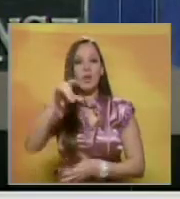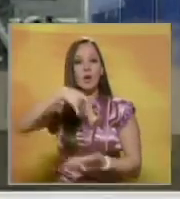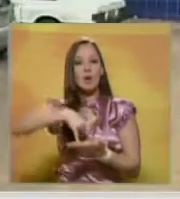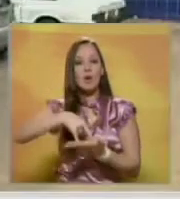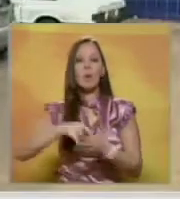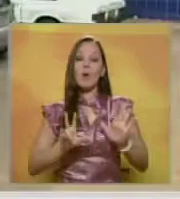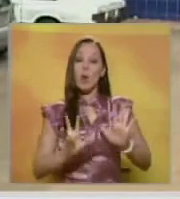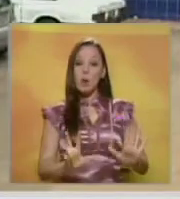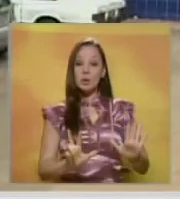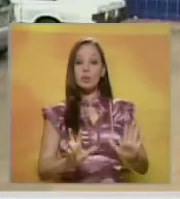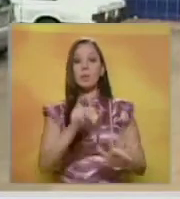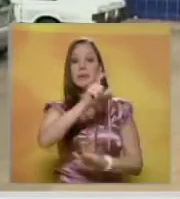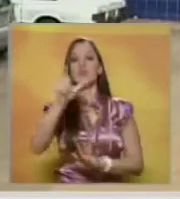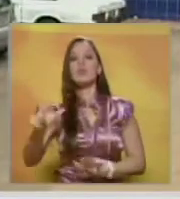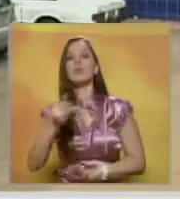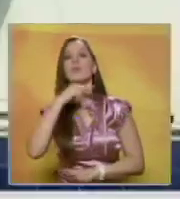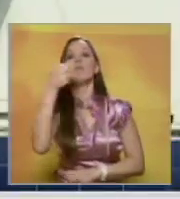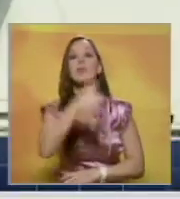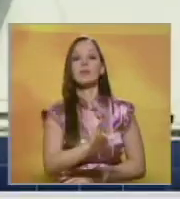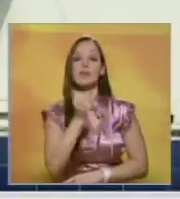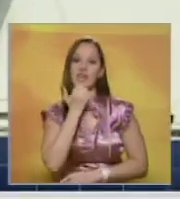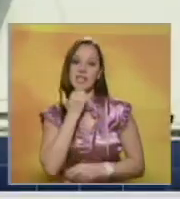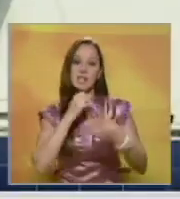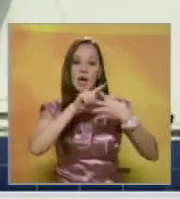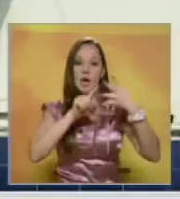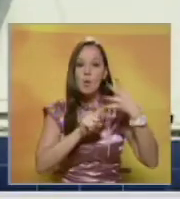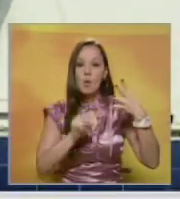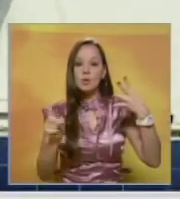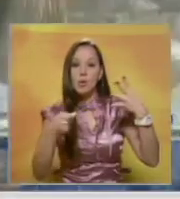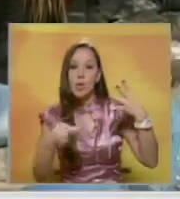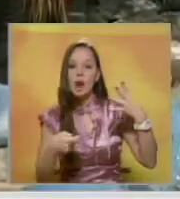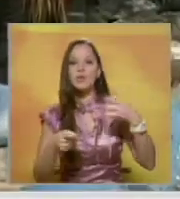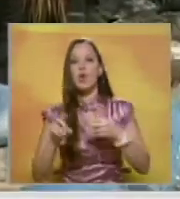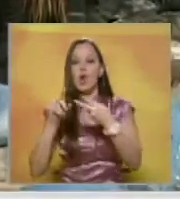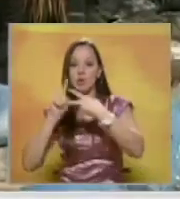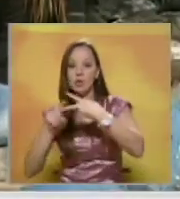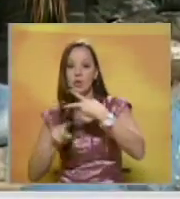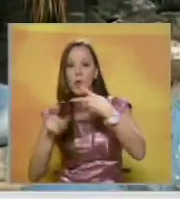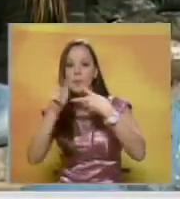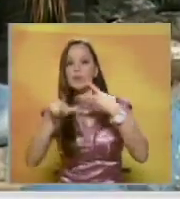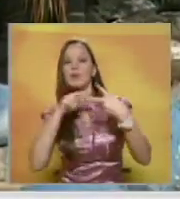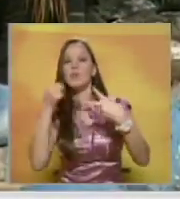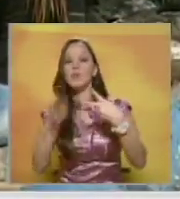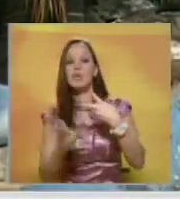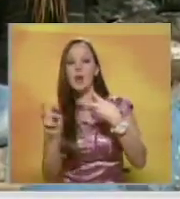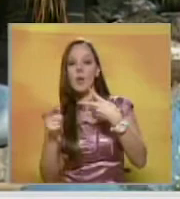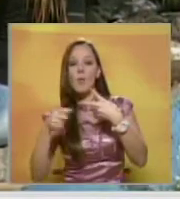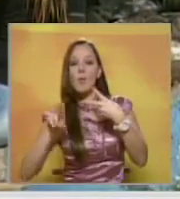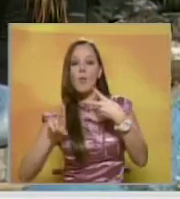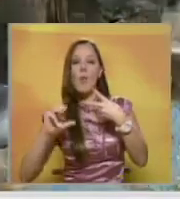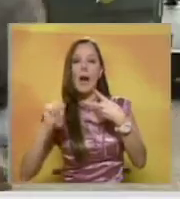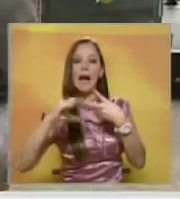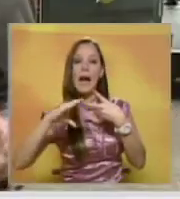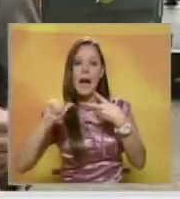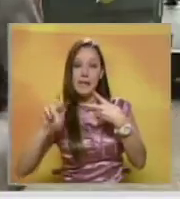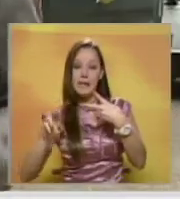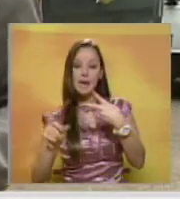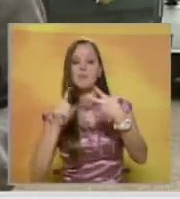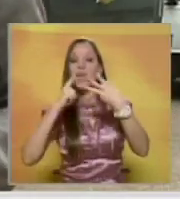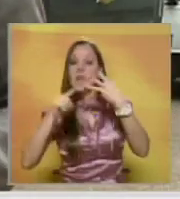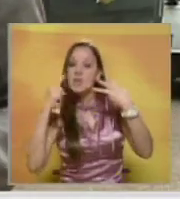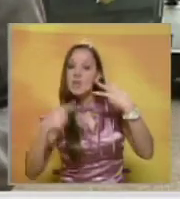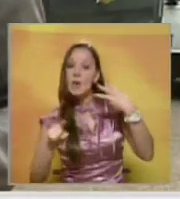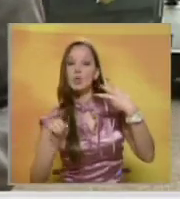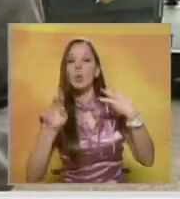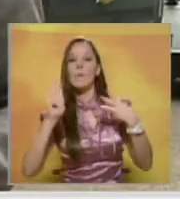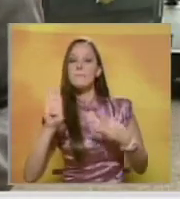8 ocurrieron en Valencia, 4 en Los Guayos, 2 en Huacara y 1 más en el municipio de Juma. Esta es la información que